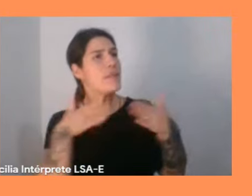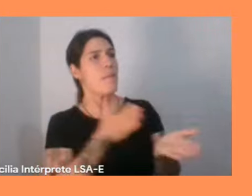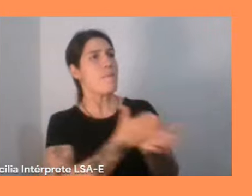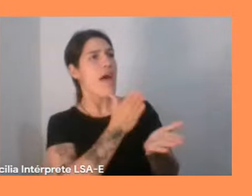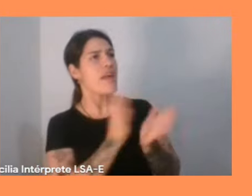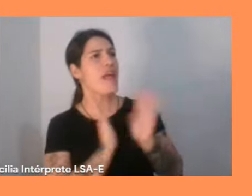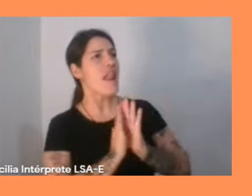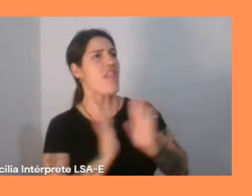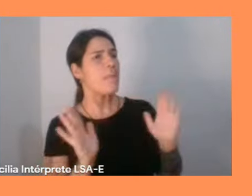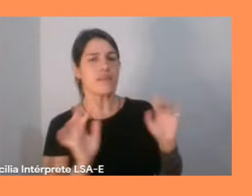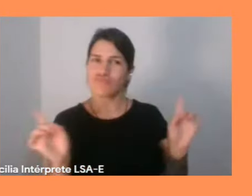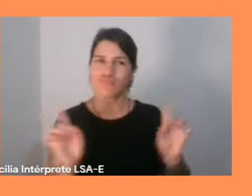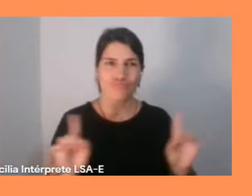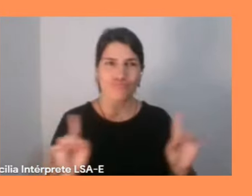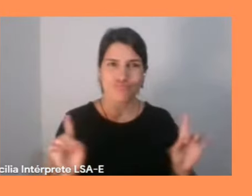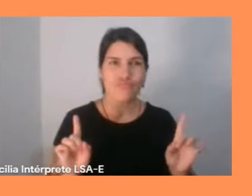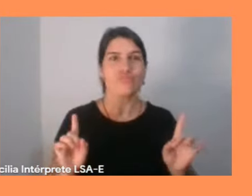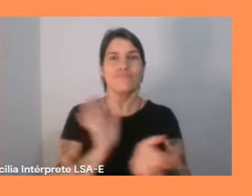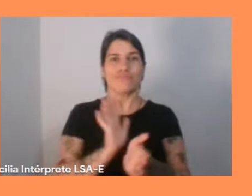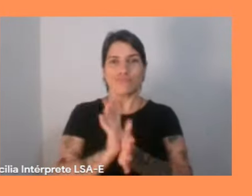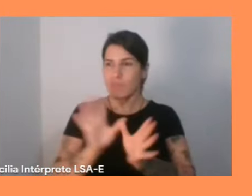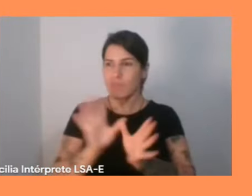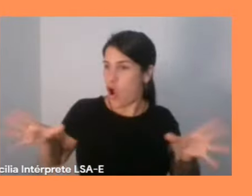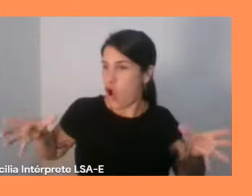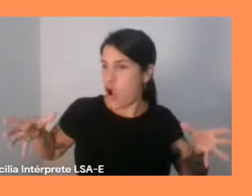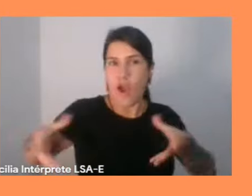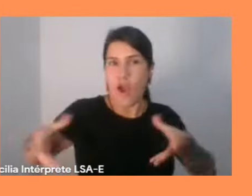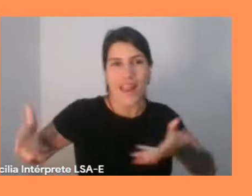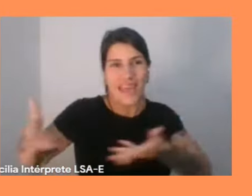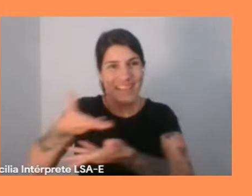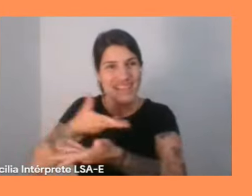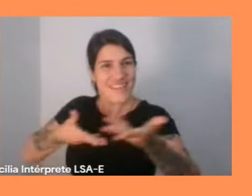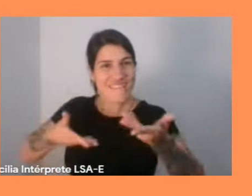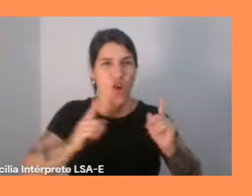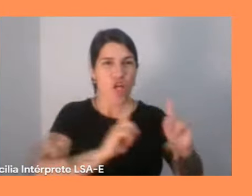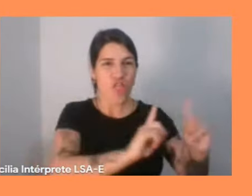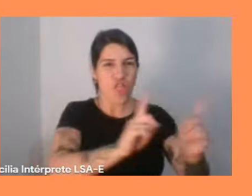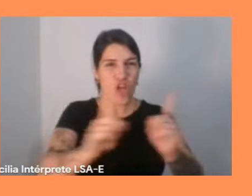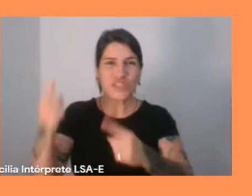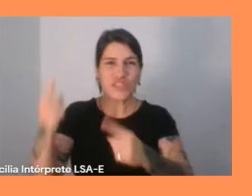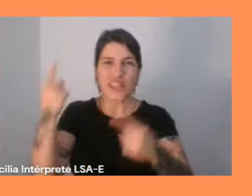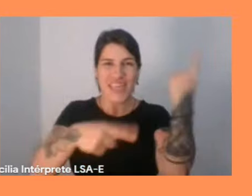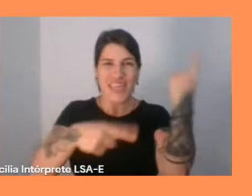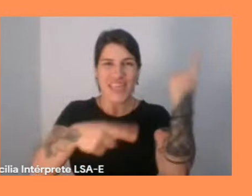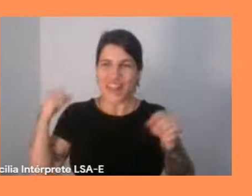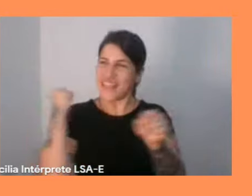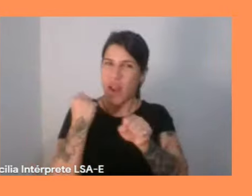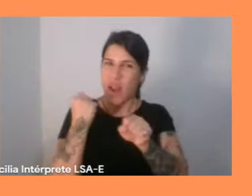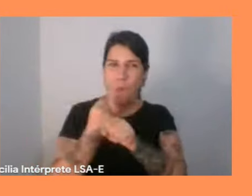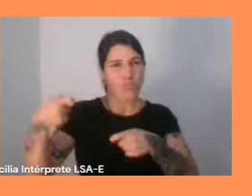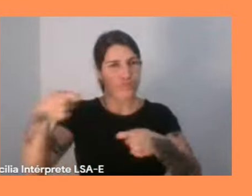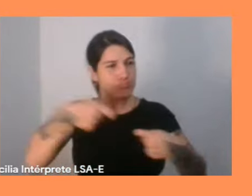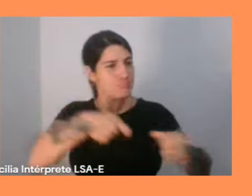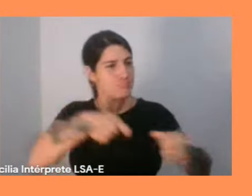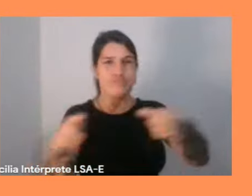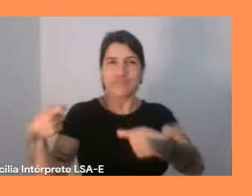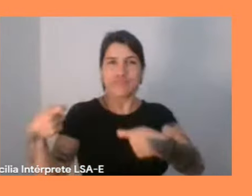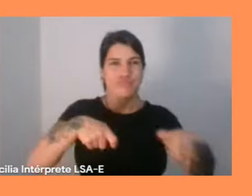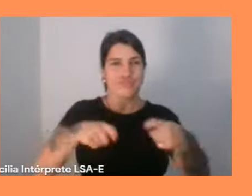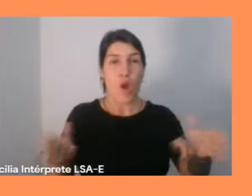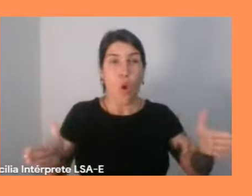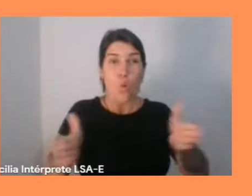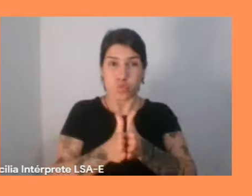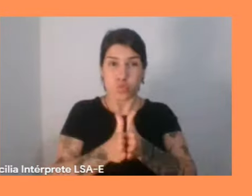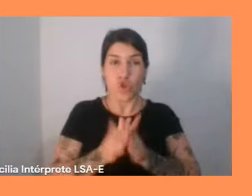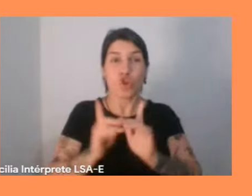colectivo entre distintos docentes. A su vez, permite involucrar a los estudiantes como protagonistas de la